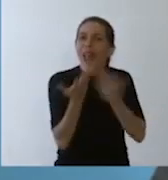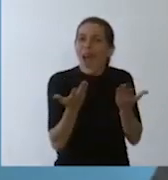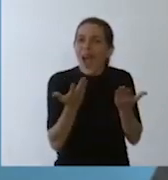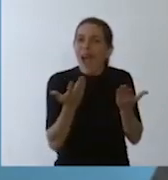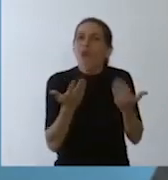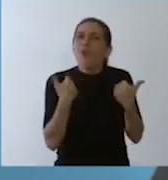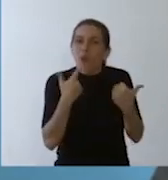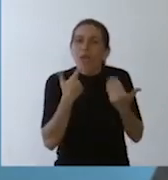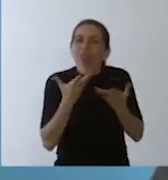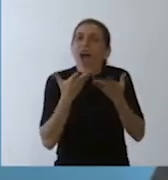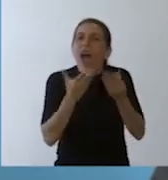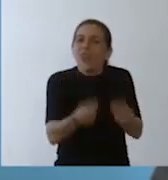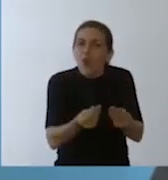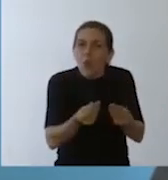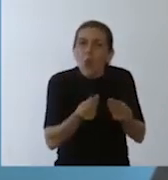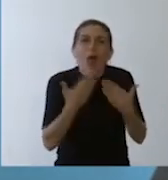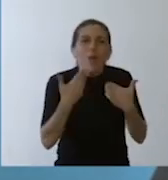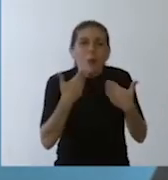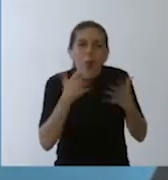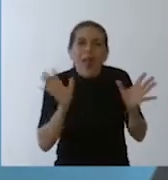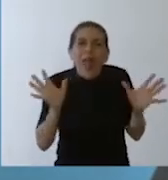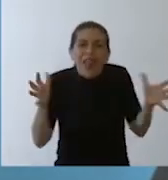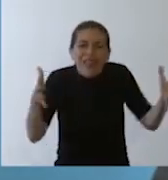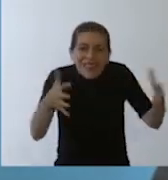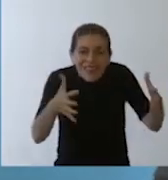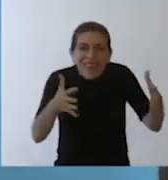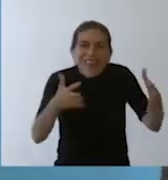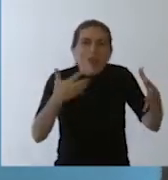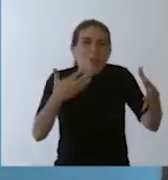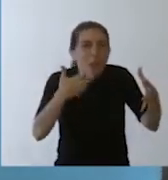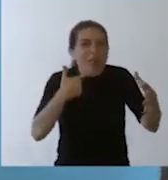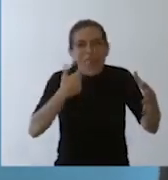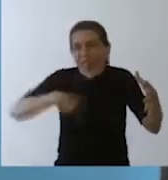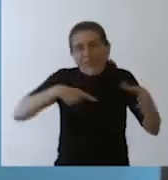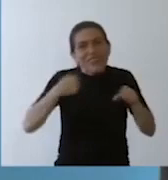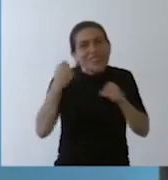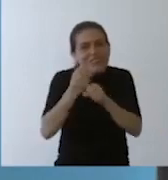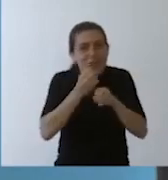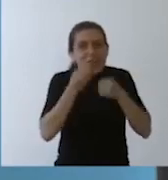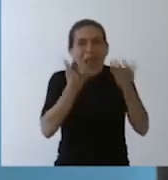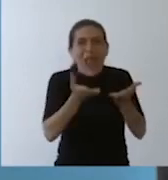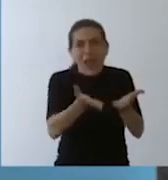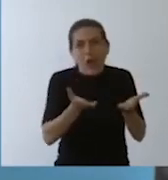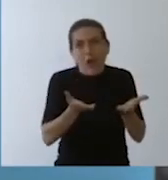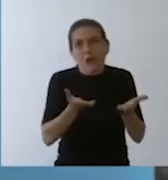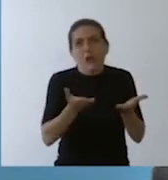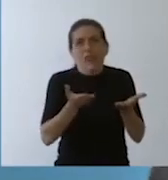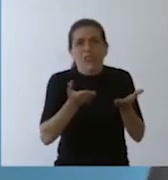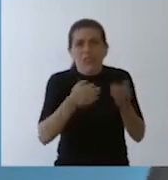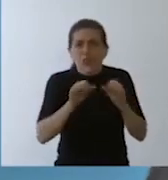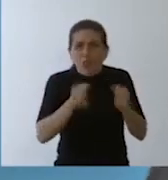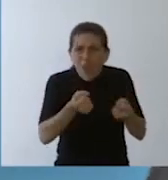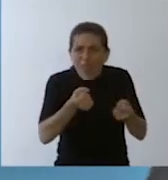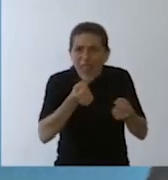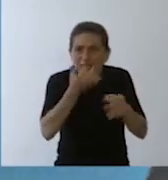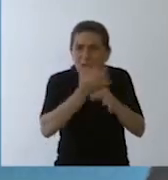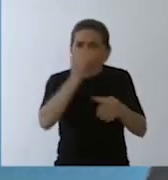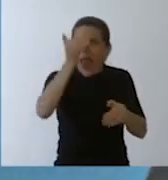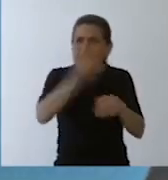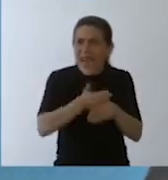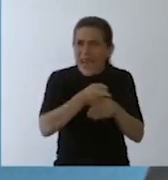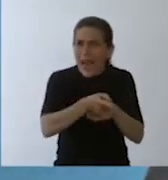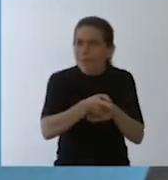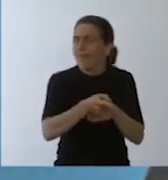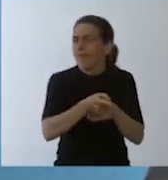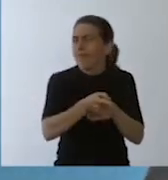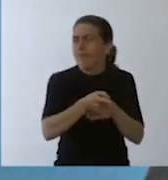podemos contener, podemos ayudar, podemos realmente trabajar mejor, suspender eso no es un dato